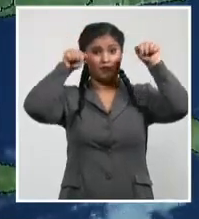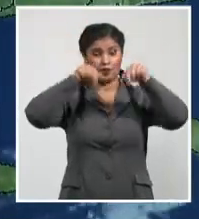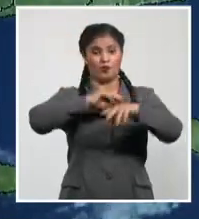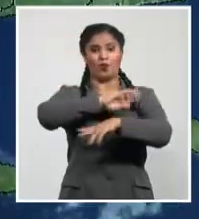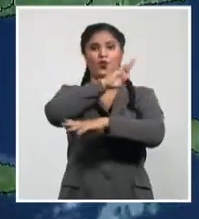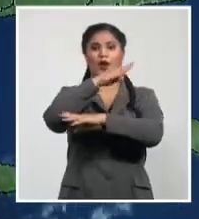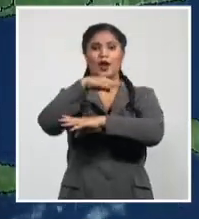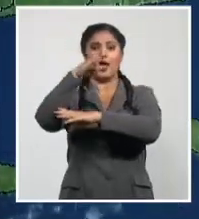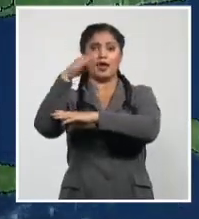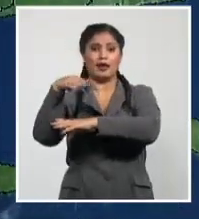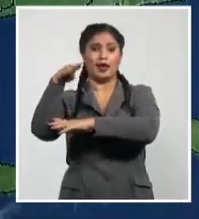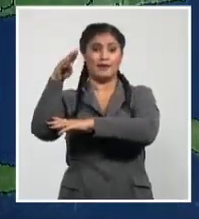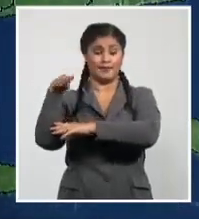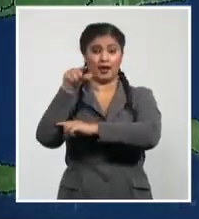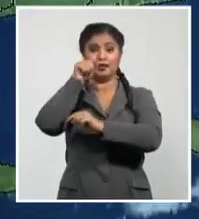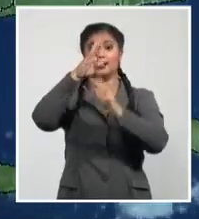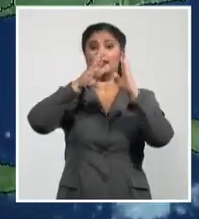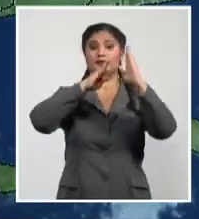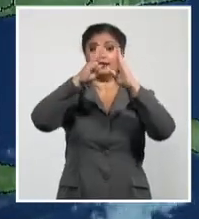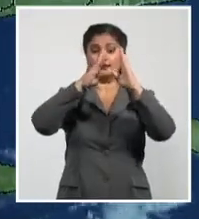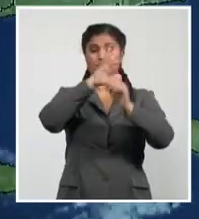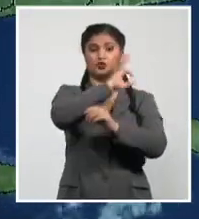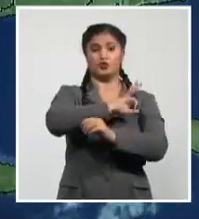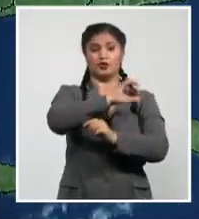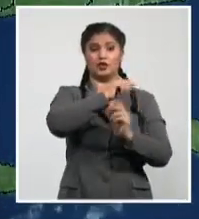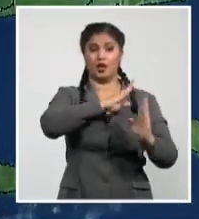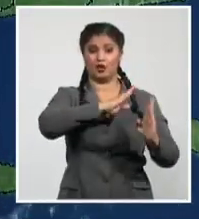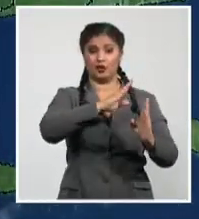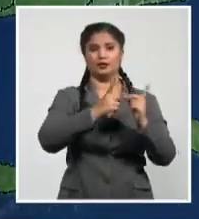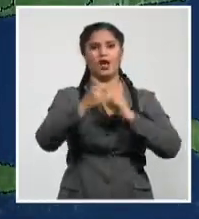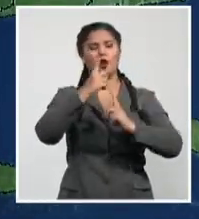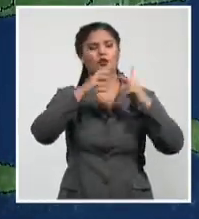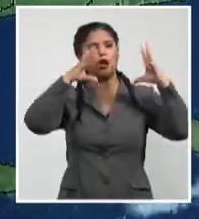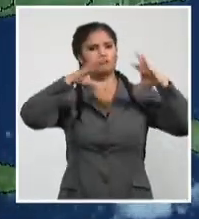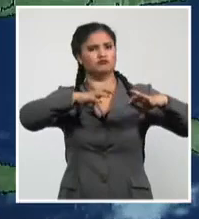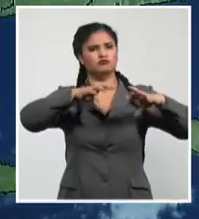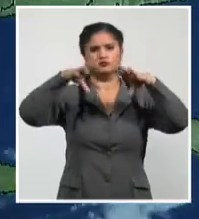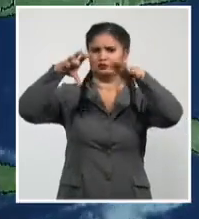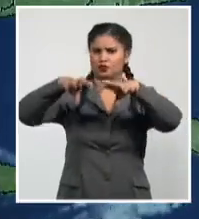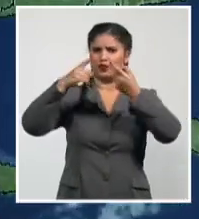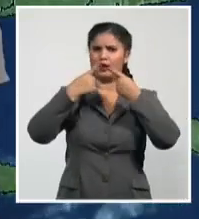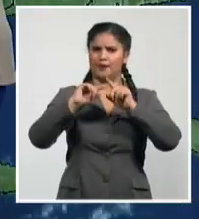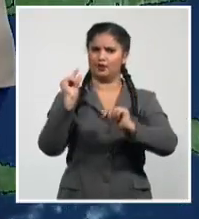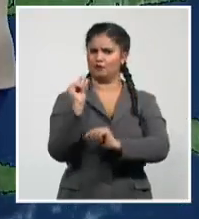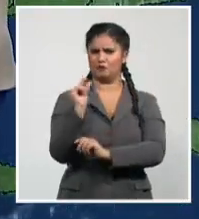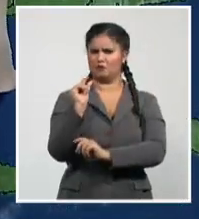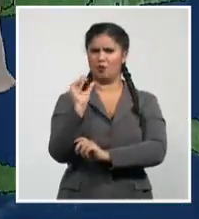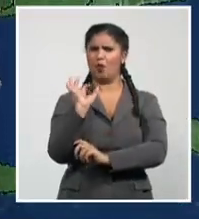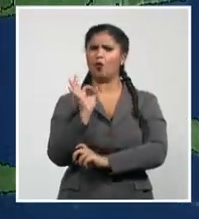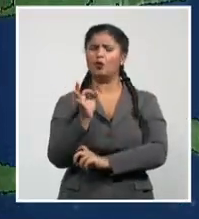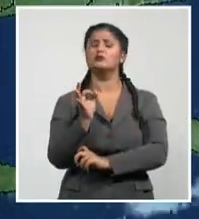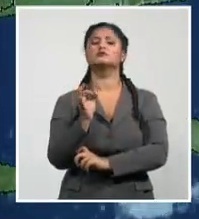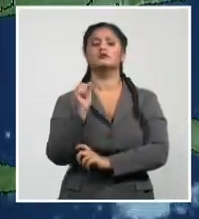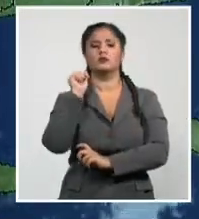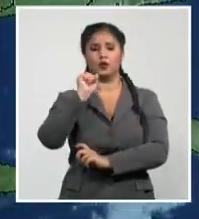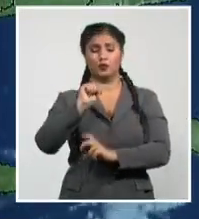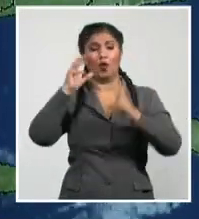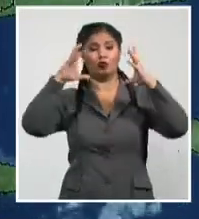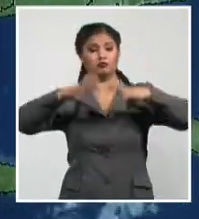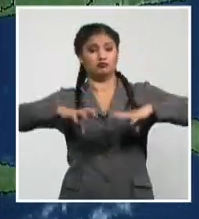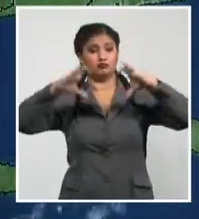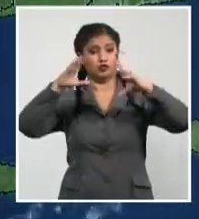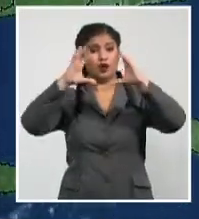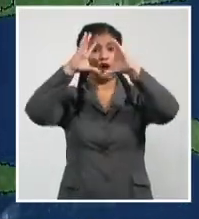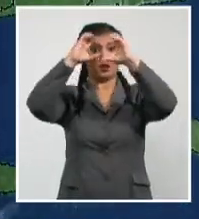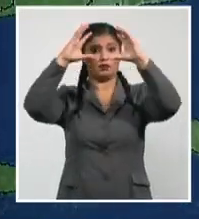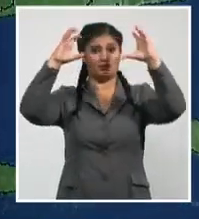central y oriental, donde han estado generando aisladas lluvias, pero con acumulados muy poco significativos. En sentido general, es poca la